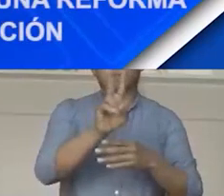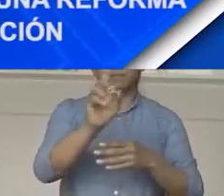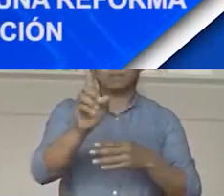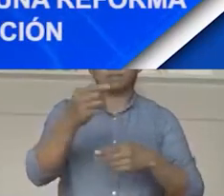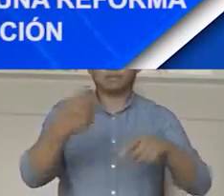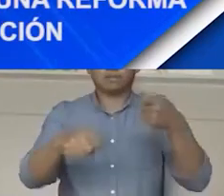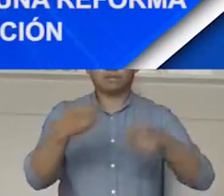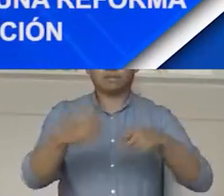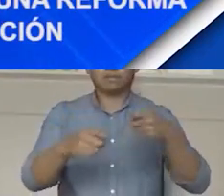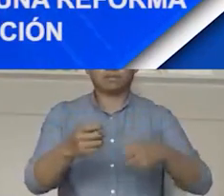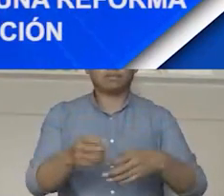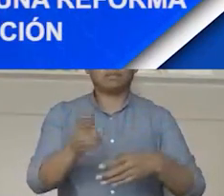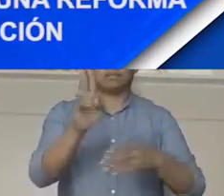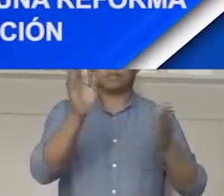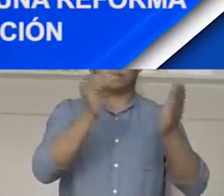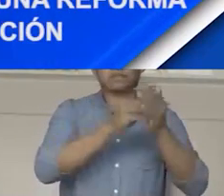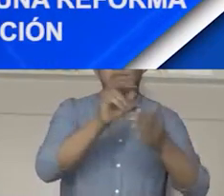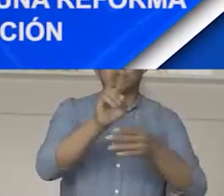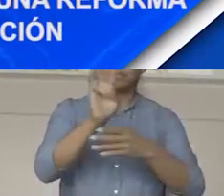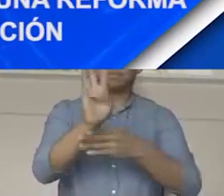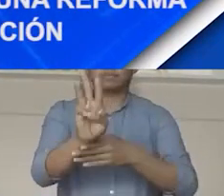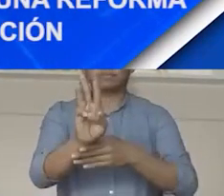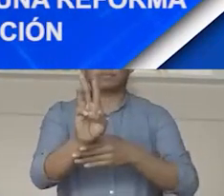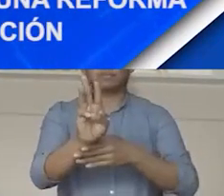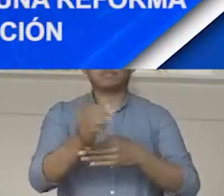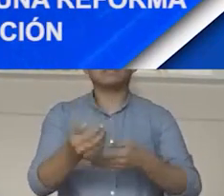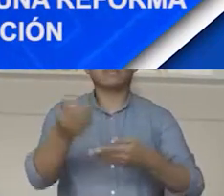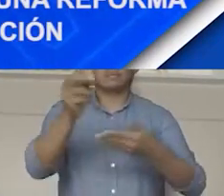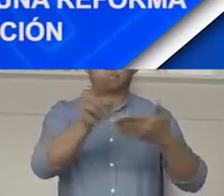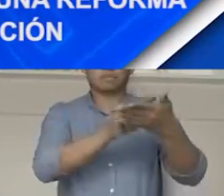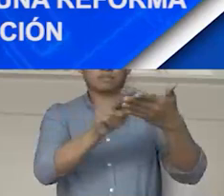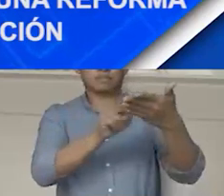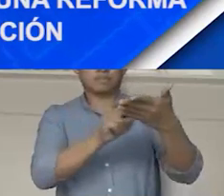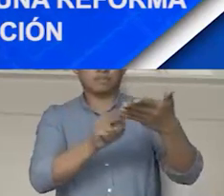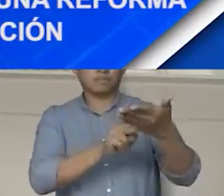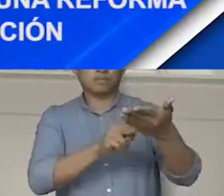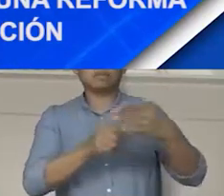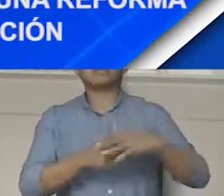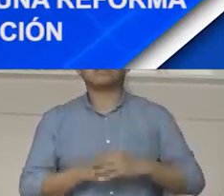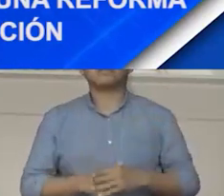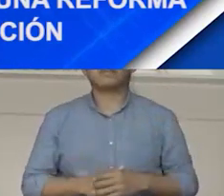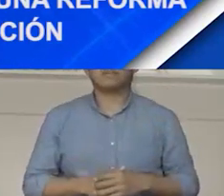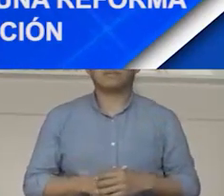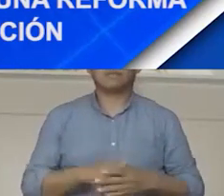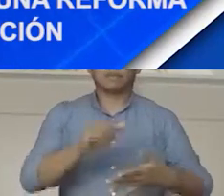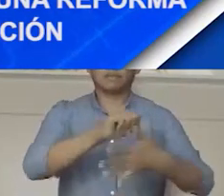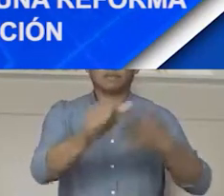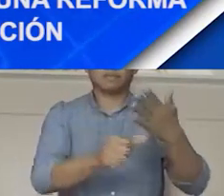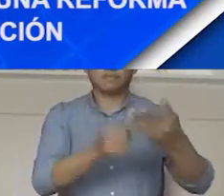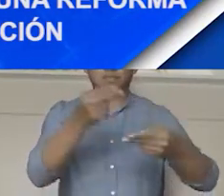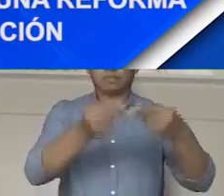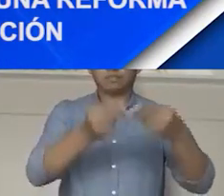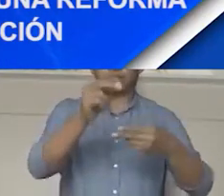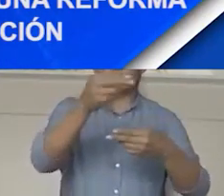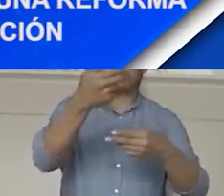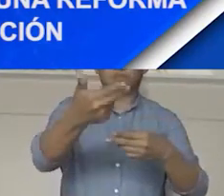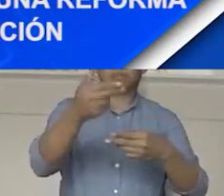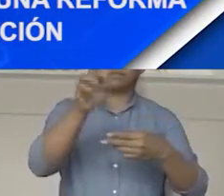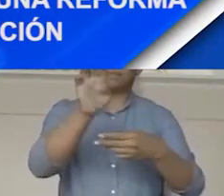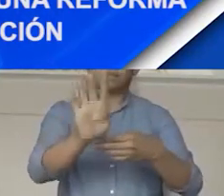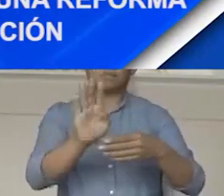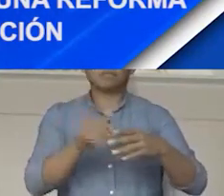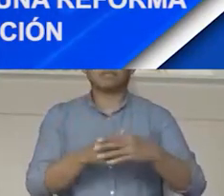21 de septiembre del 2023, el que se leerá así. Artículo